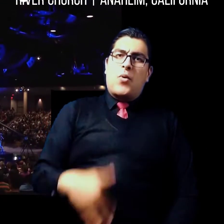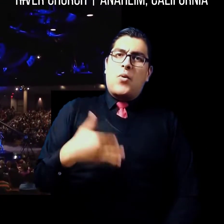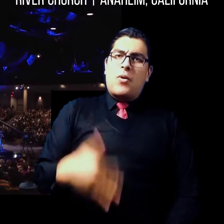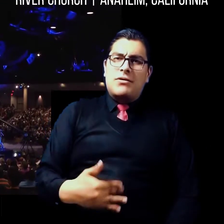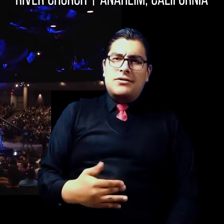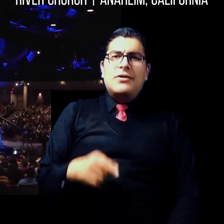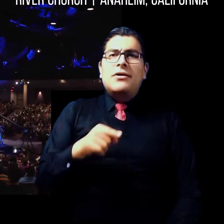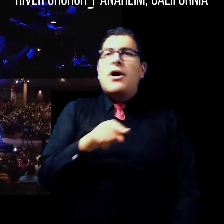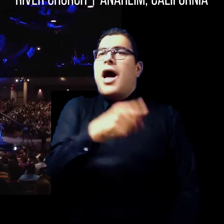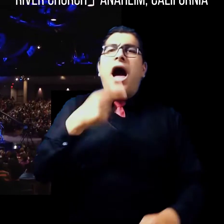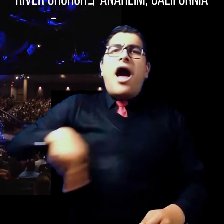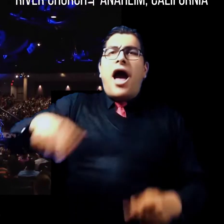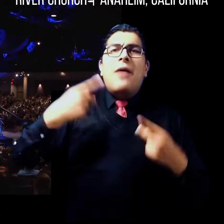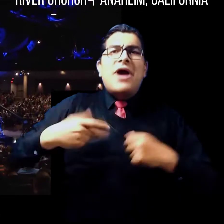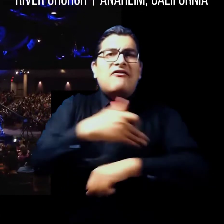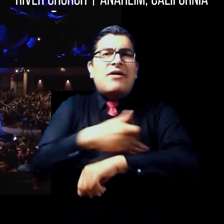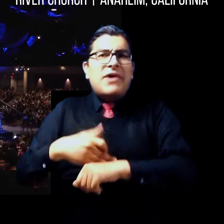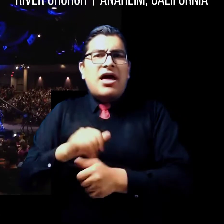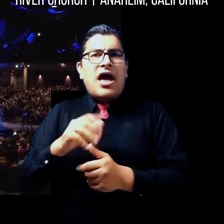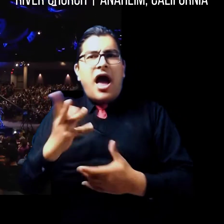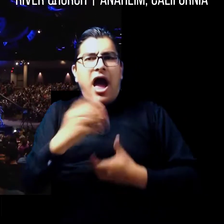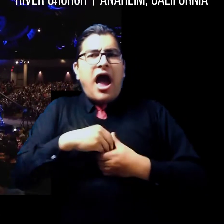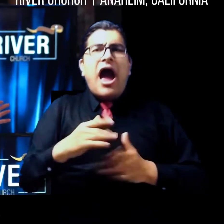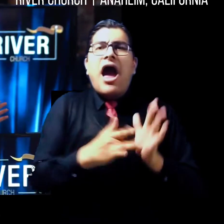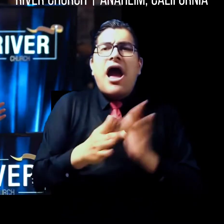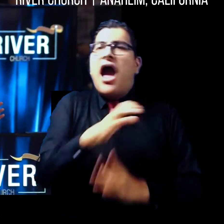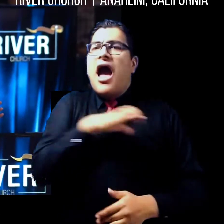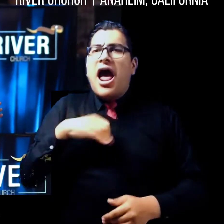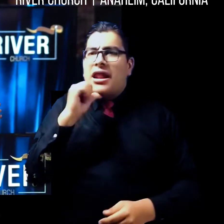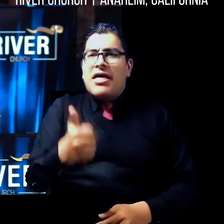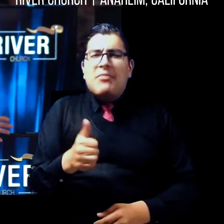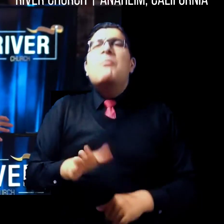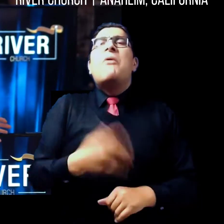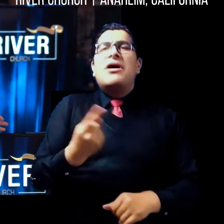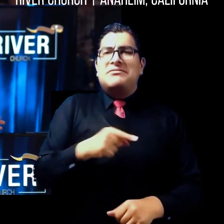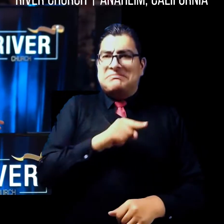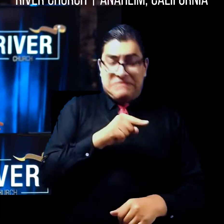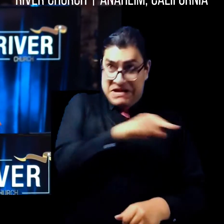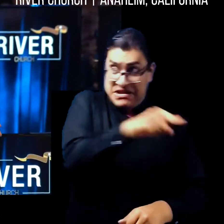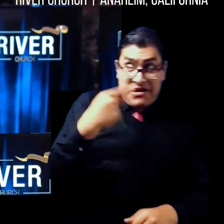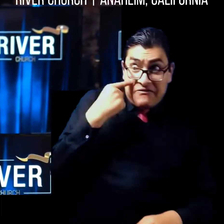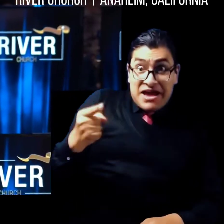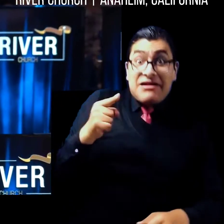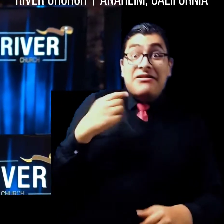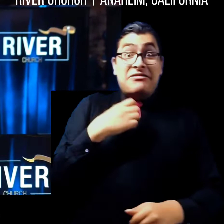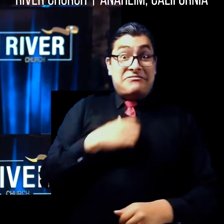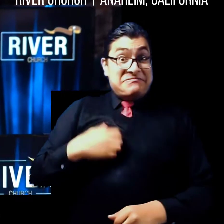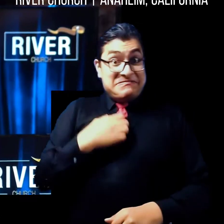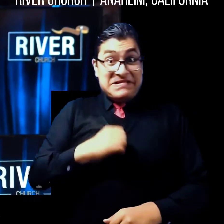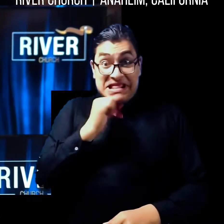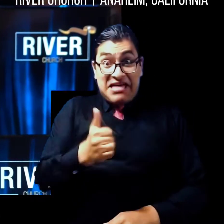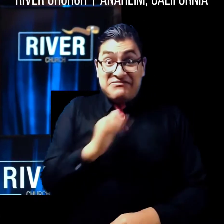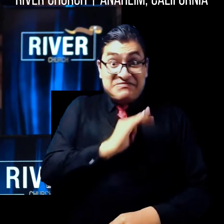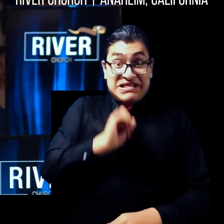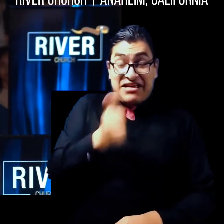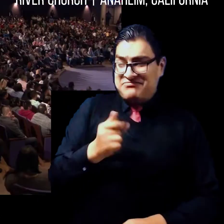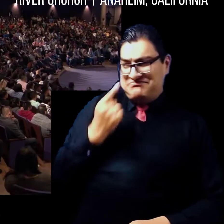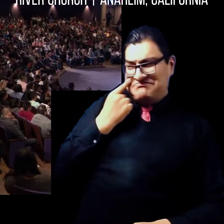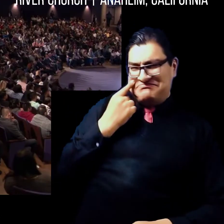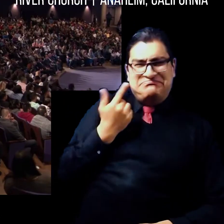¿Por qué tus seres queridos no se convierten? Porque no te ven feliz, porque no te ven